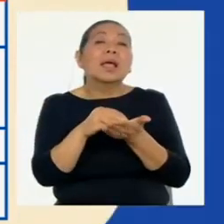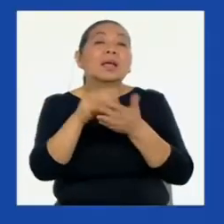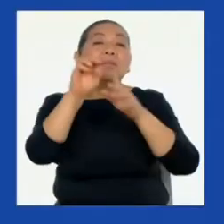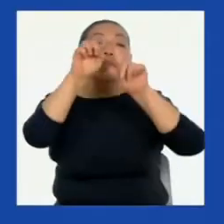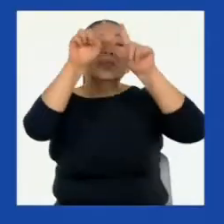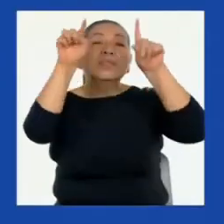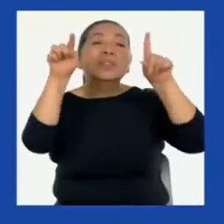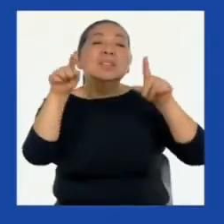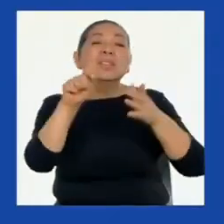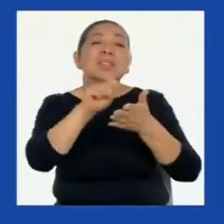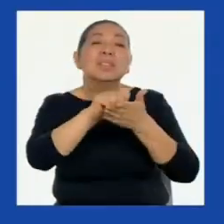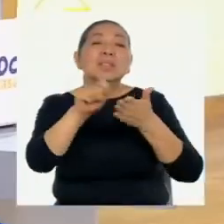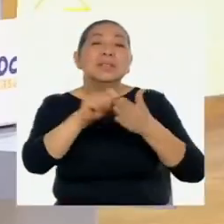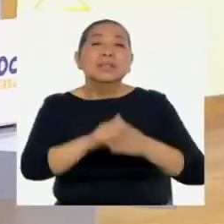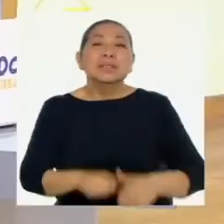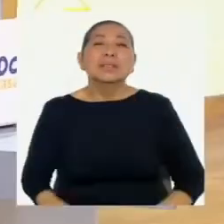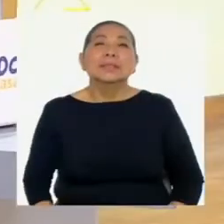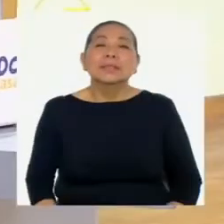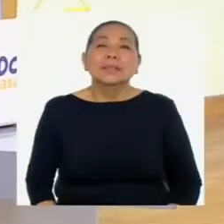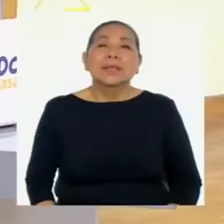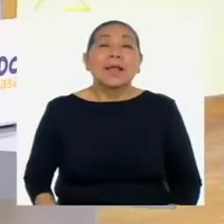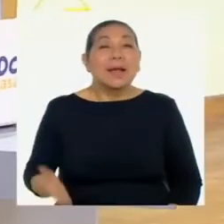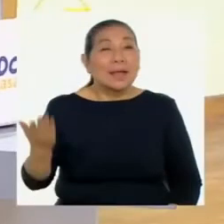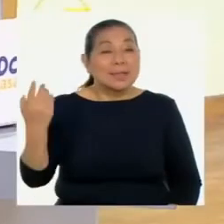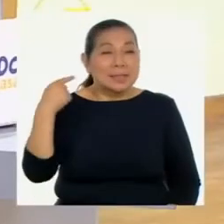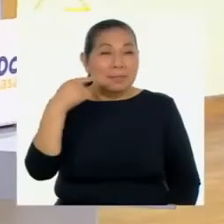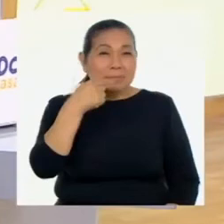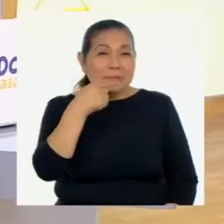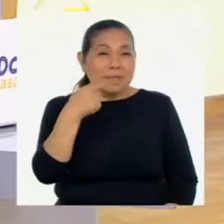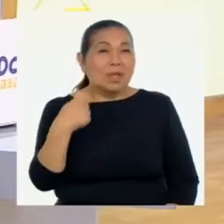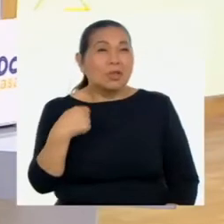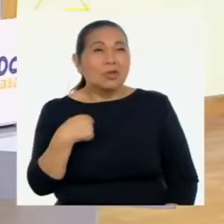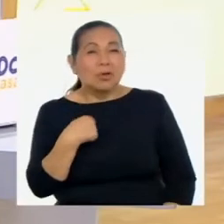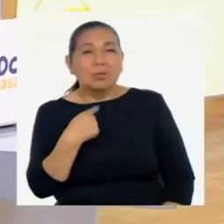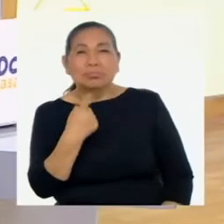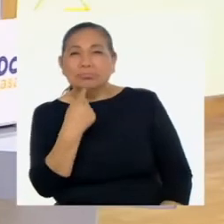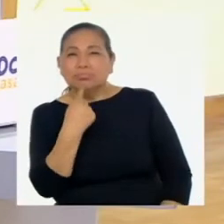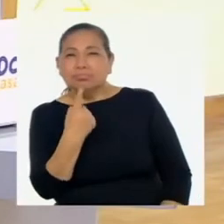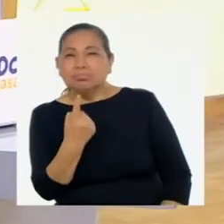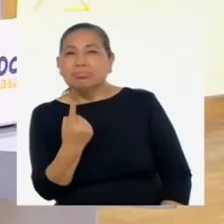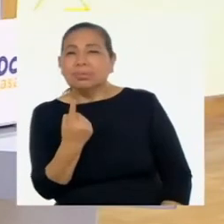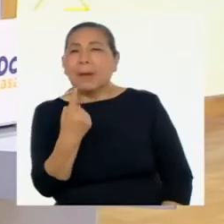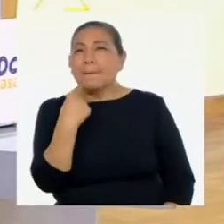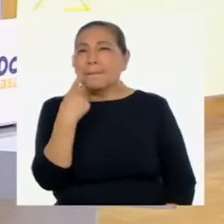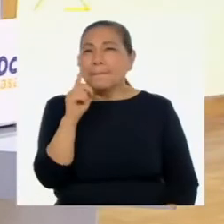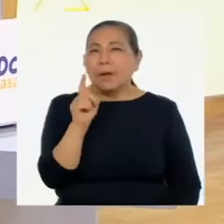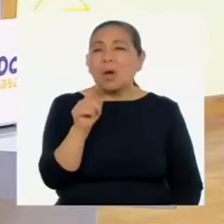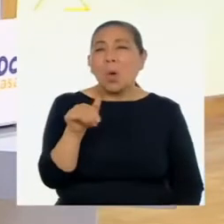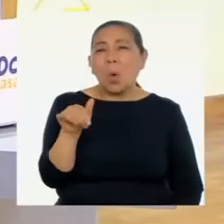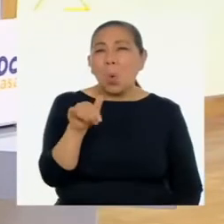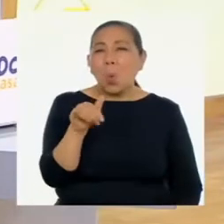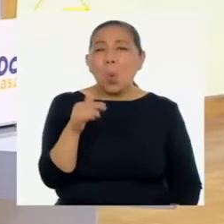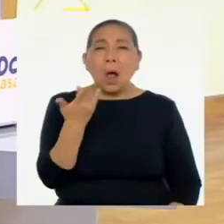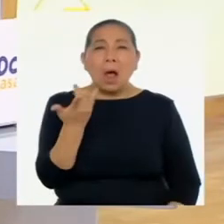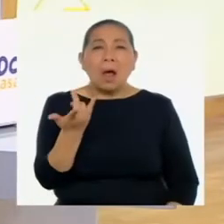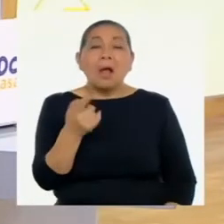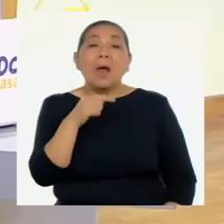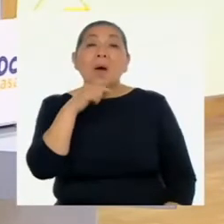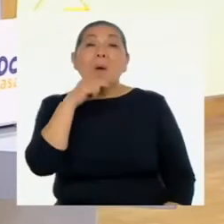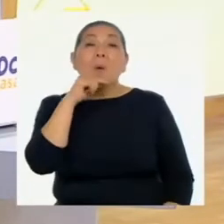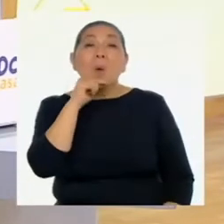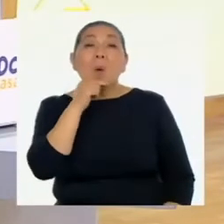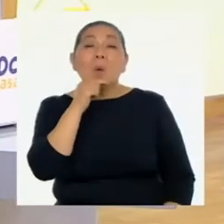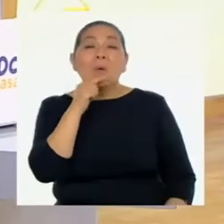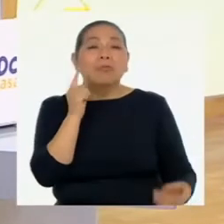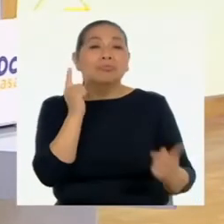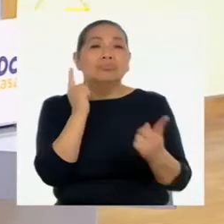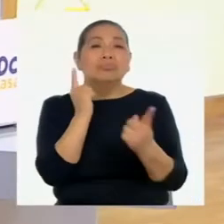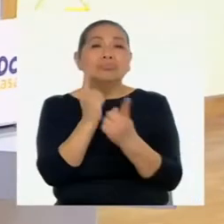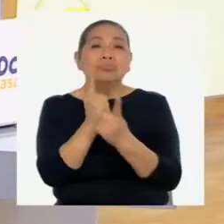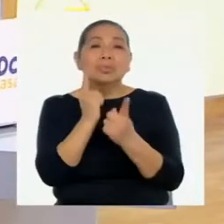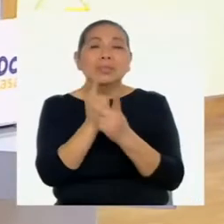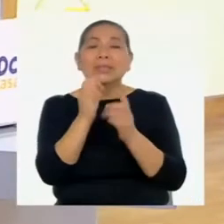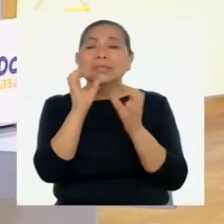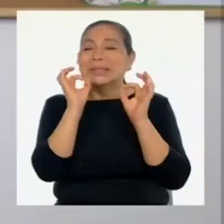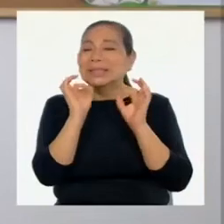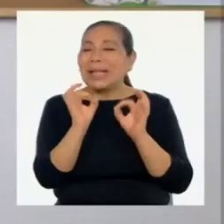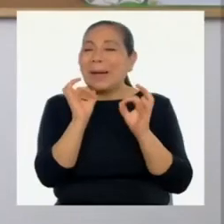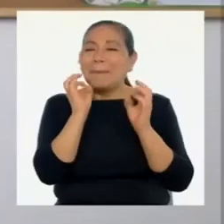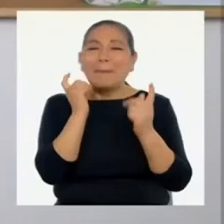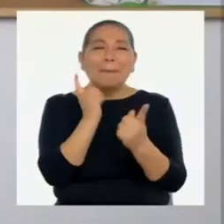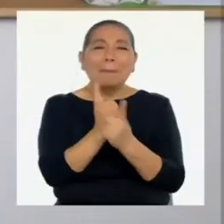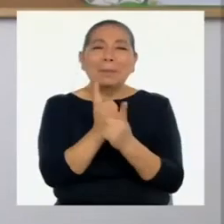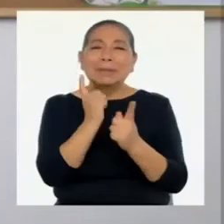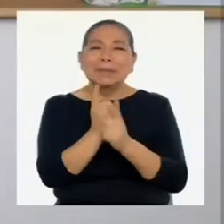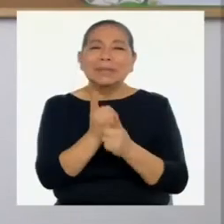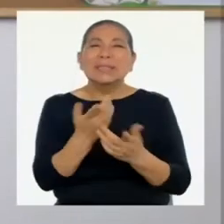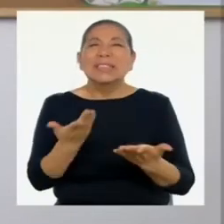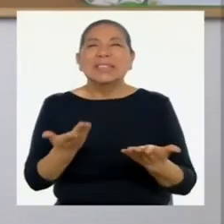en tu afiche? La semana pasada identificamos algunas situaciones cotidianas en las que la mujer se enfrenta a barreras sociales,